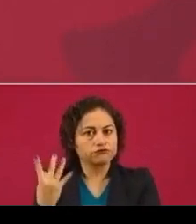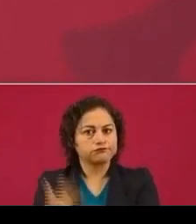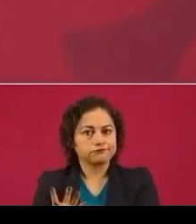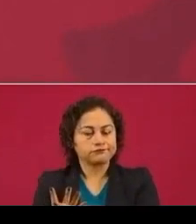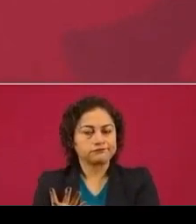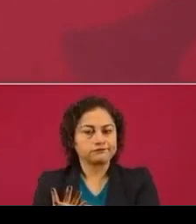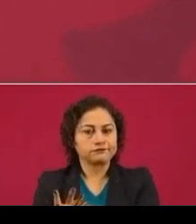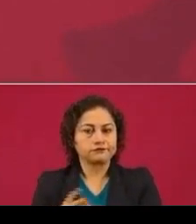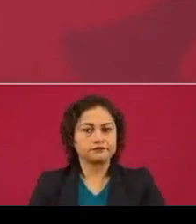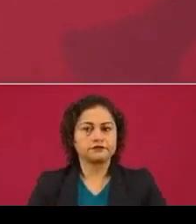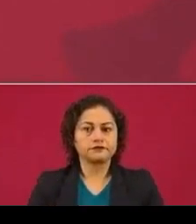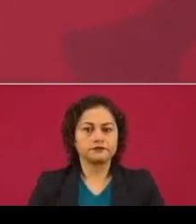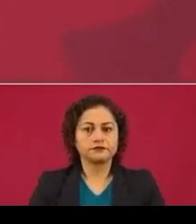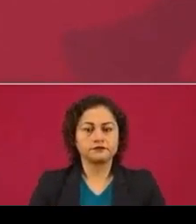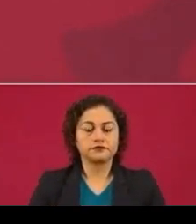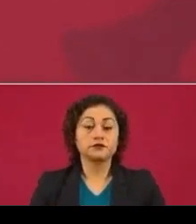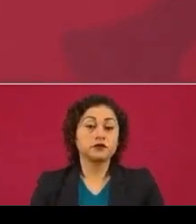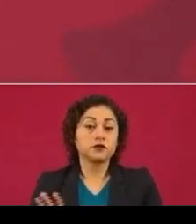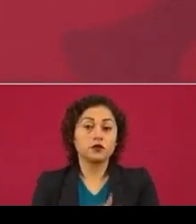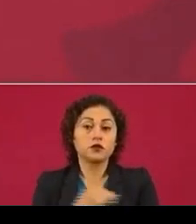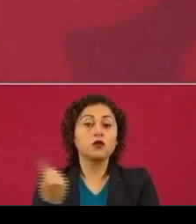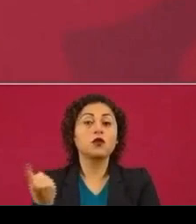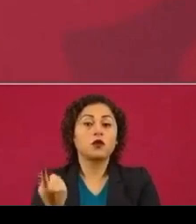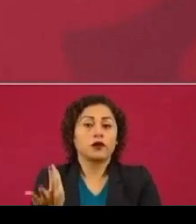por una mala